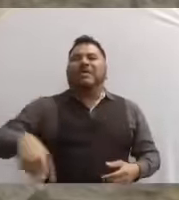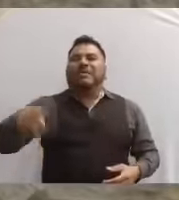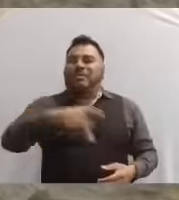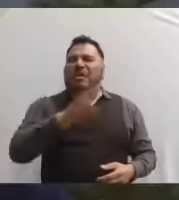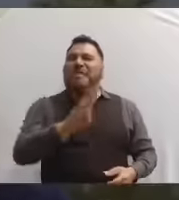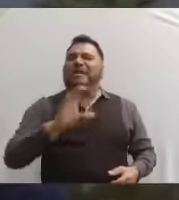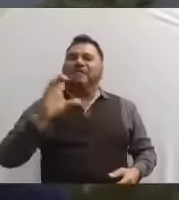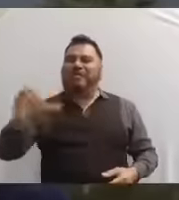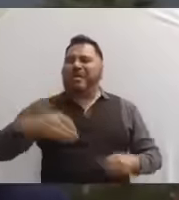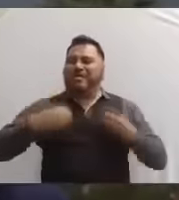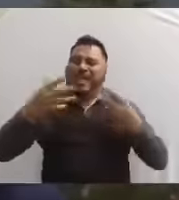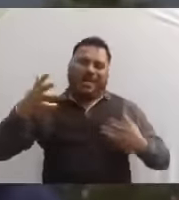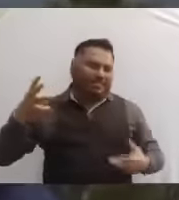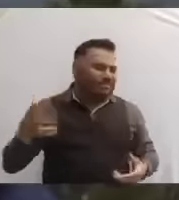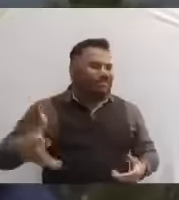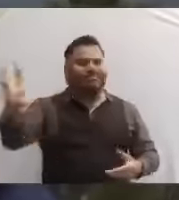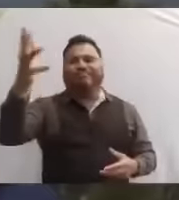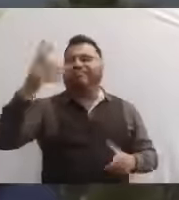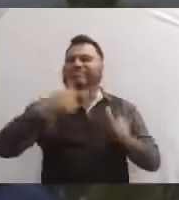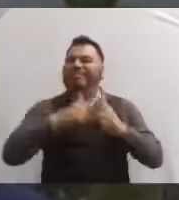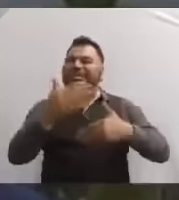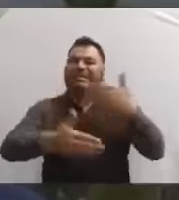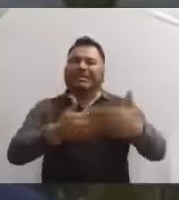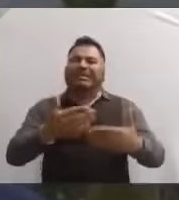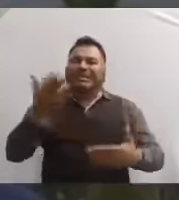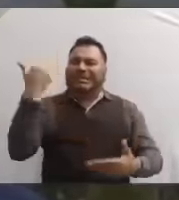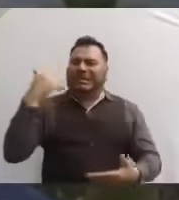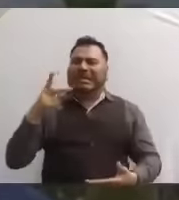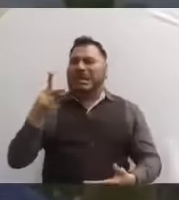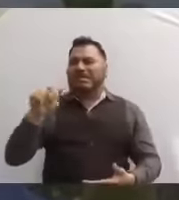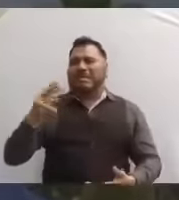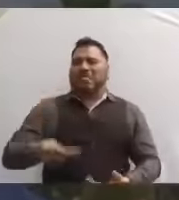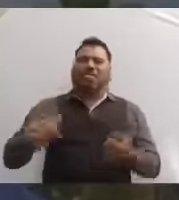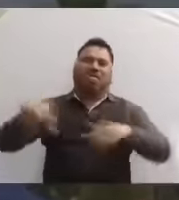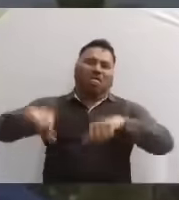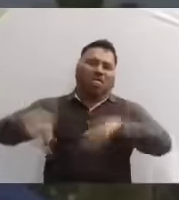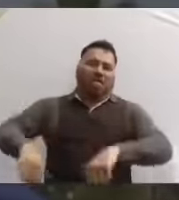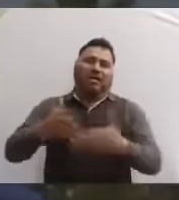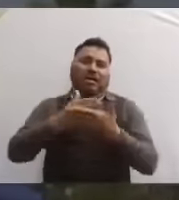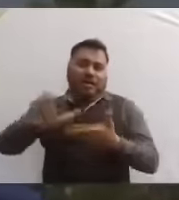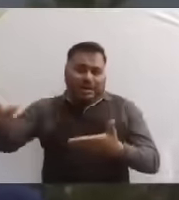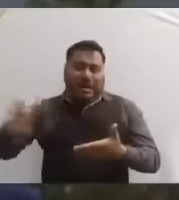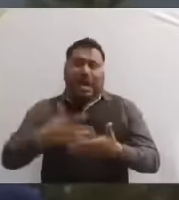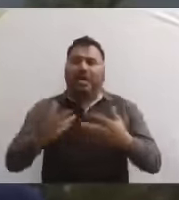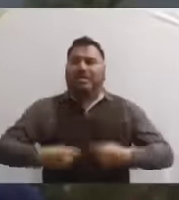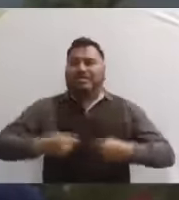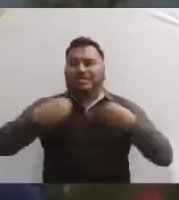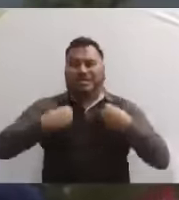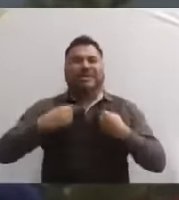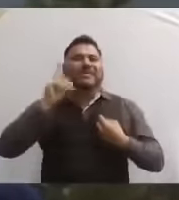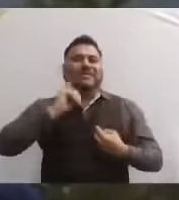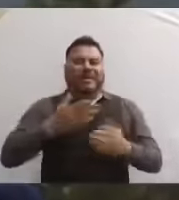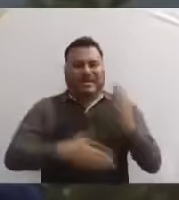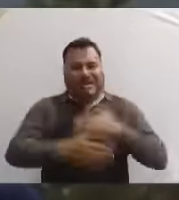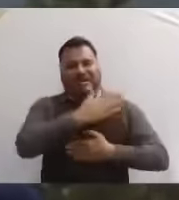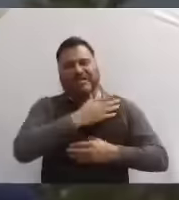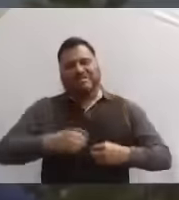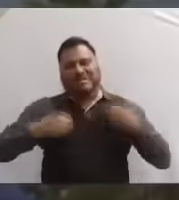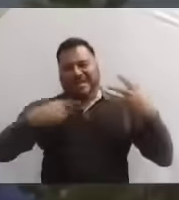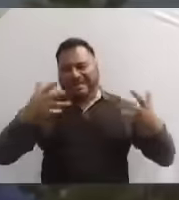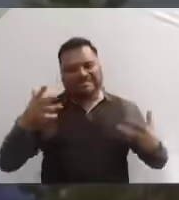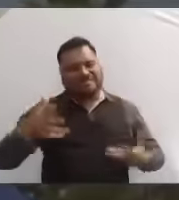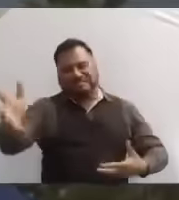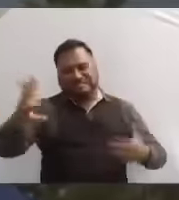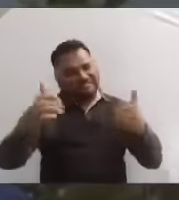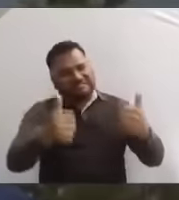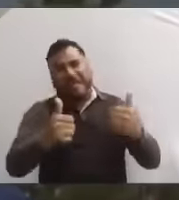Baja California, que se libró de los paniaguados! ¡Larga vida a la compañera Claudia Sheinbaum Pardo